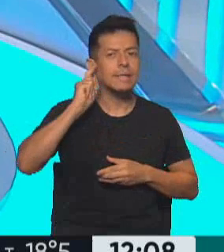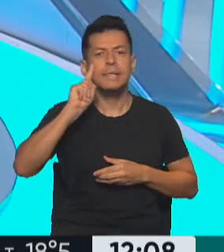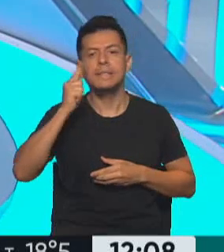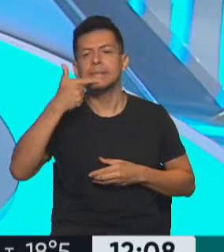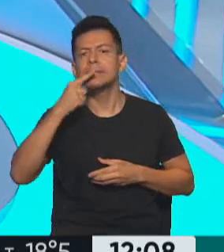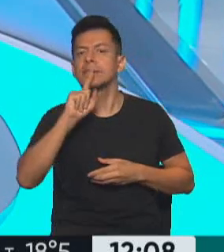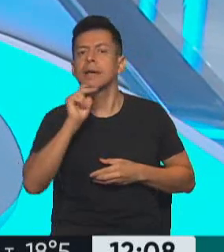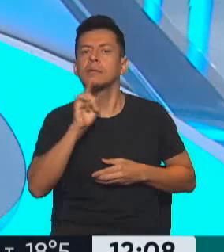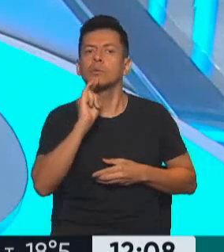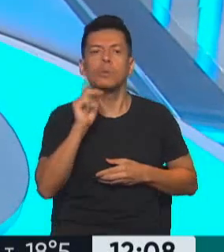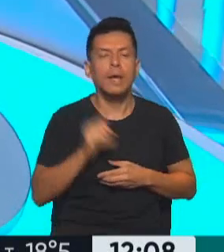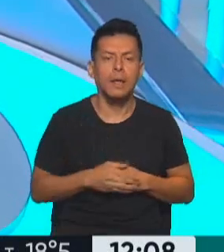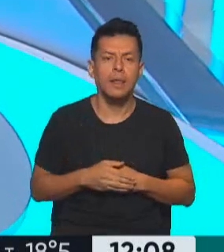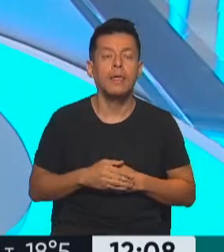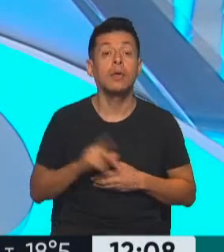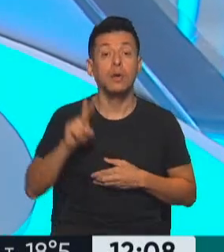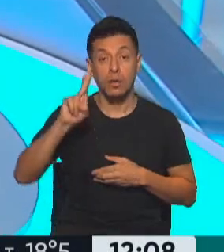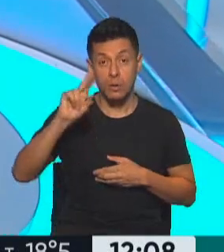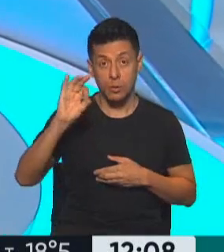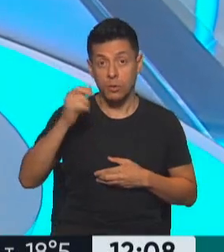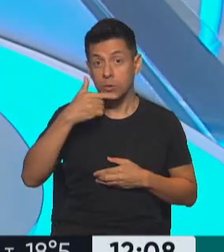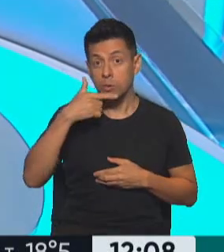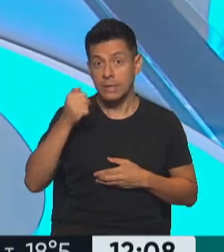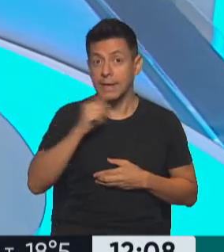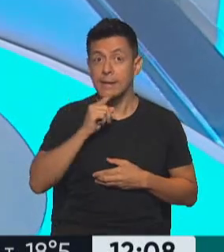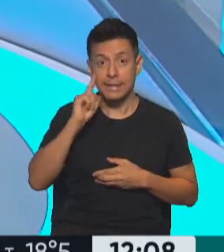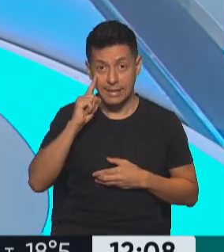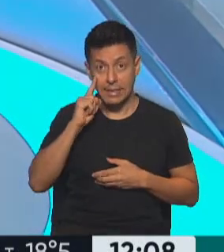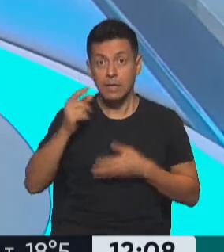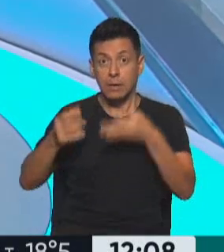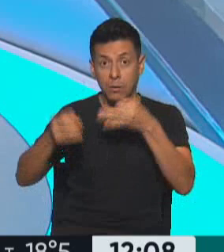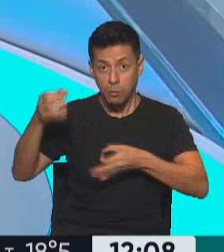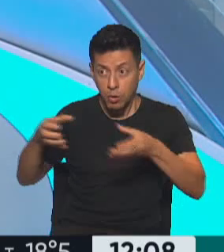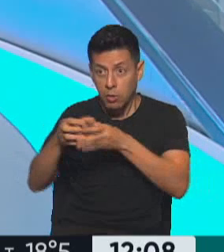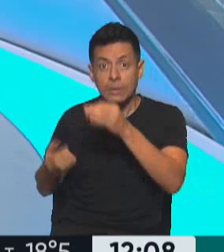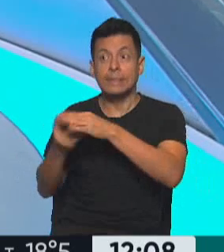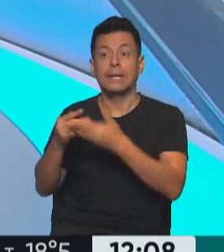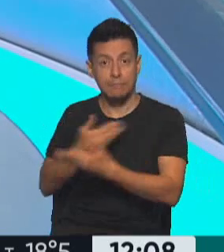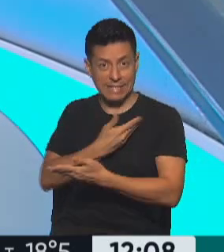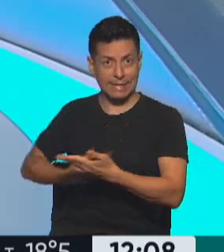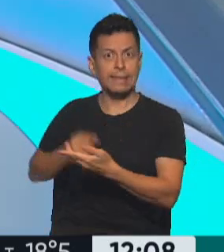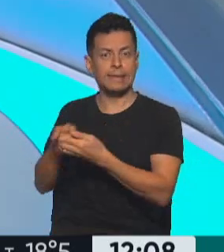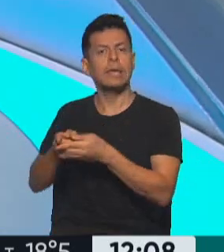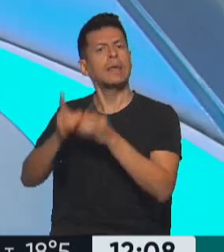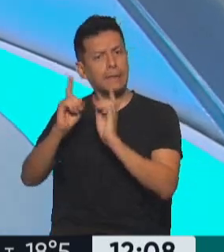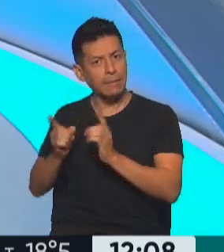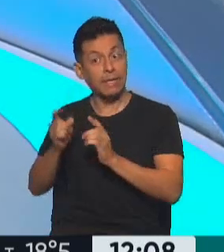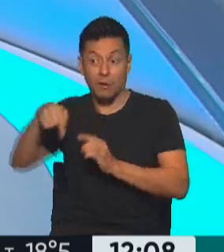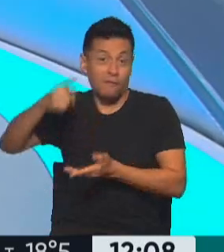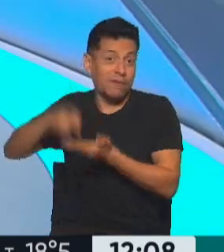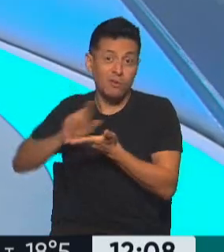solamente preside el doctor Rosati la Corte Suprema, sino que a partir de hoy, según ese fallo que